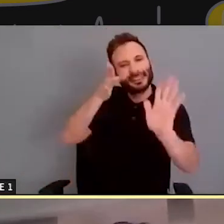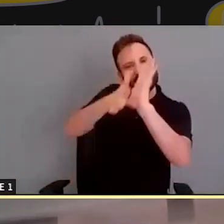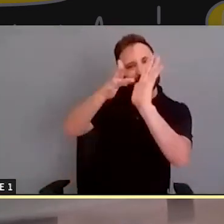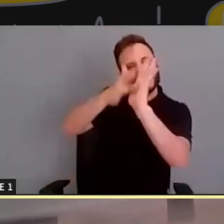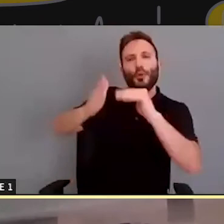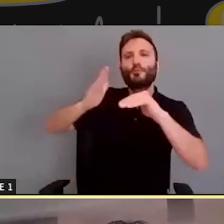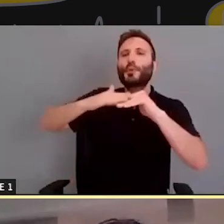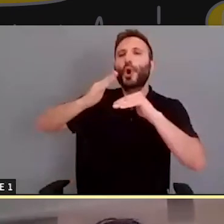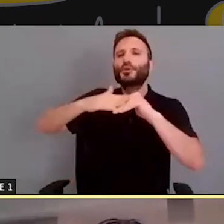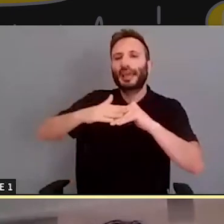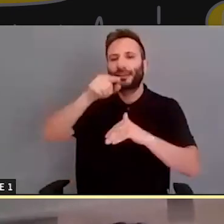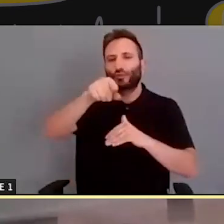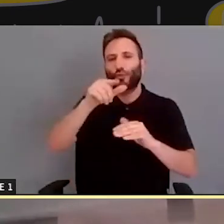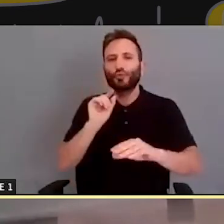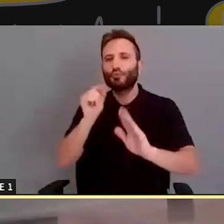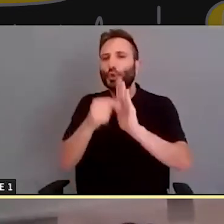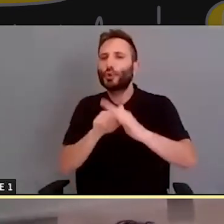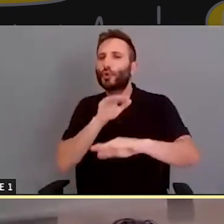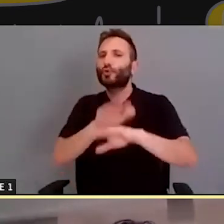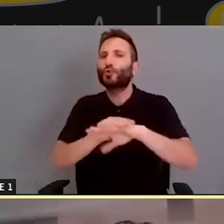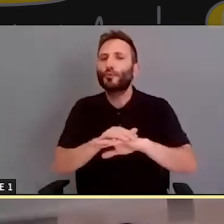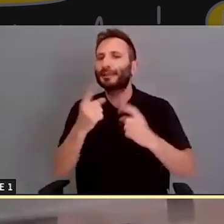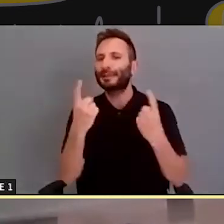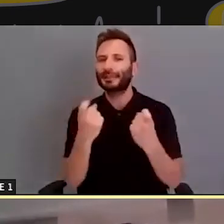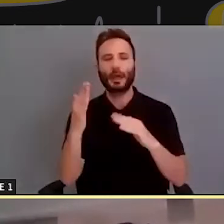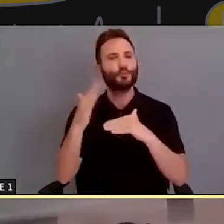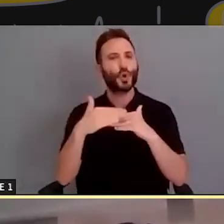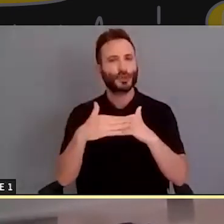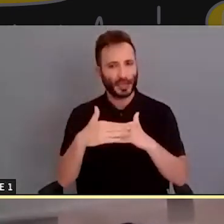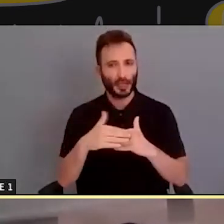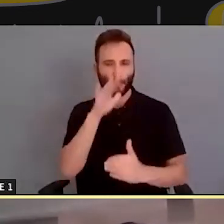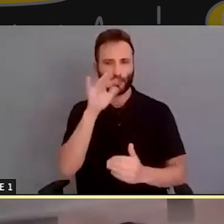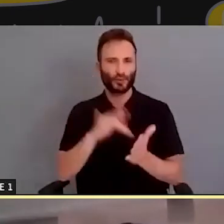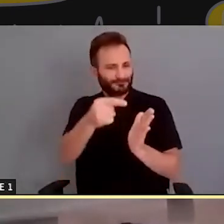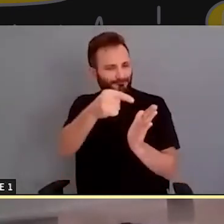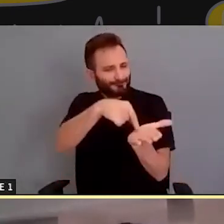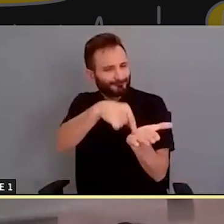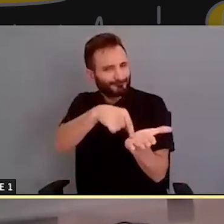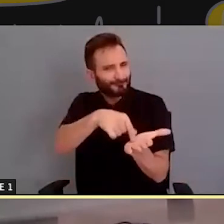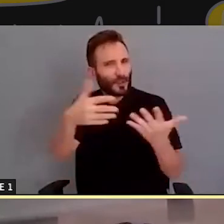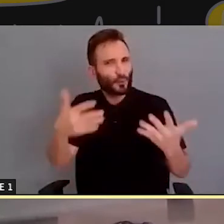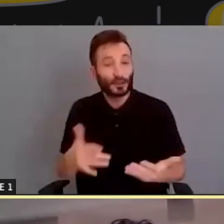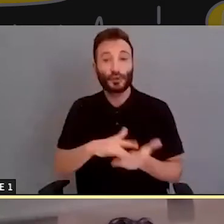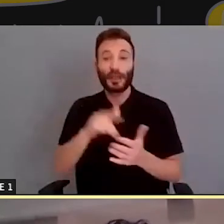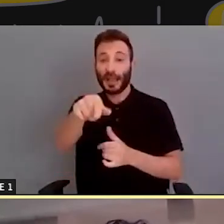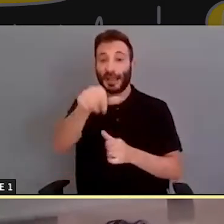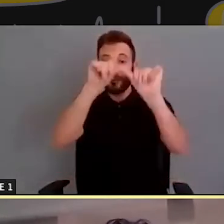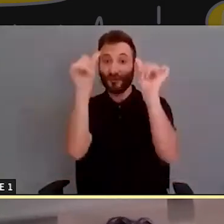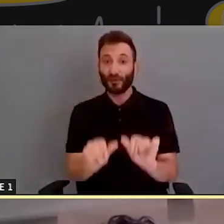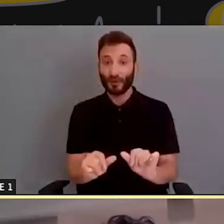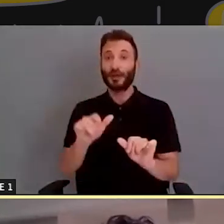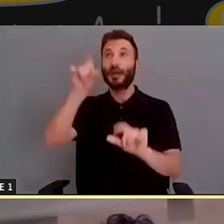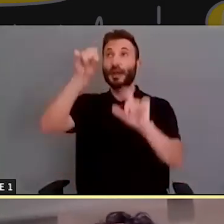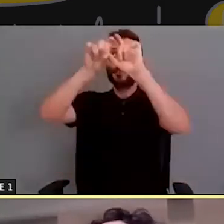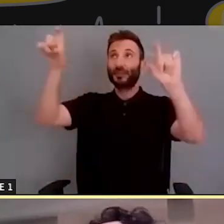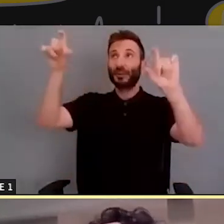necesitas que se cumpla este requisito, ¿no? ¿Por qué necesitamos esta exigencia, ¿no? Y entonces así, digamos, de alguna manera el empresario